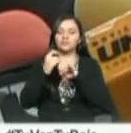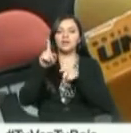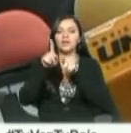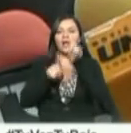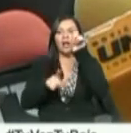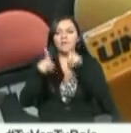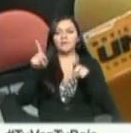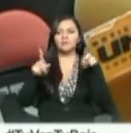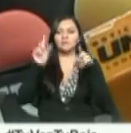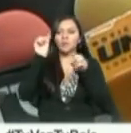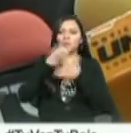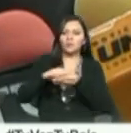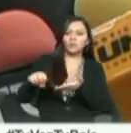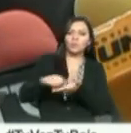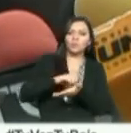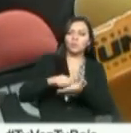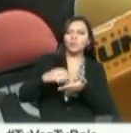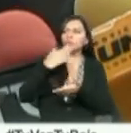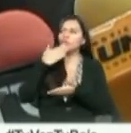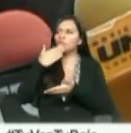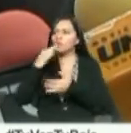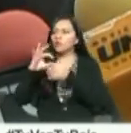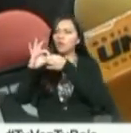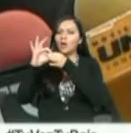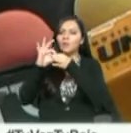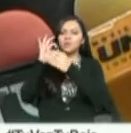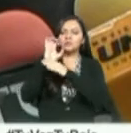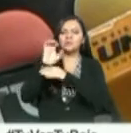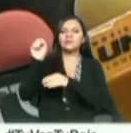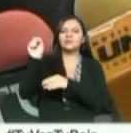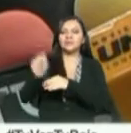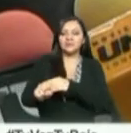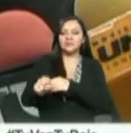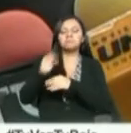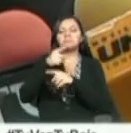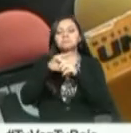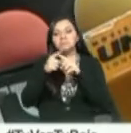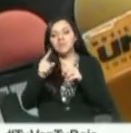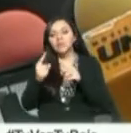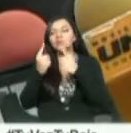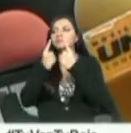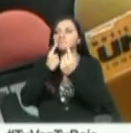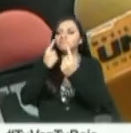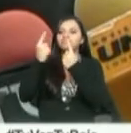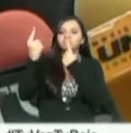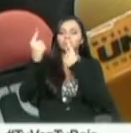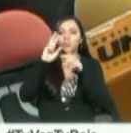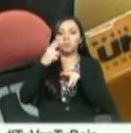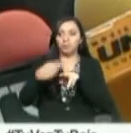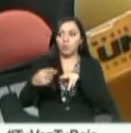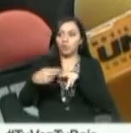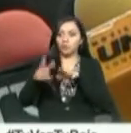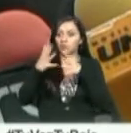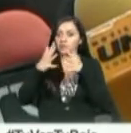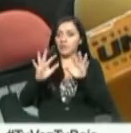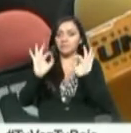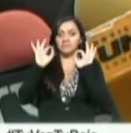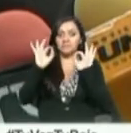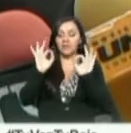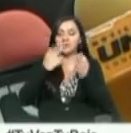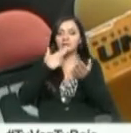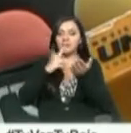Me manifestaron su interés en colaborar con el Ecuador en esta investigación y que tan pronto llegue el